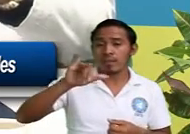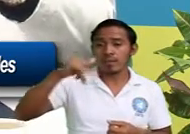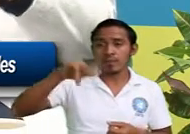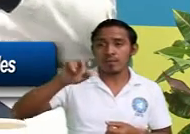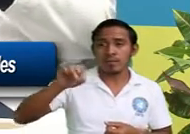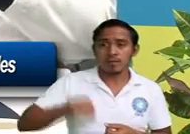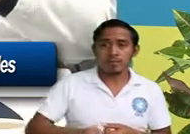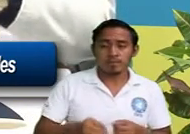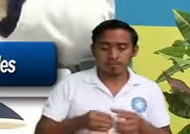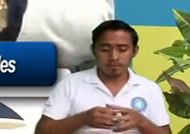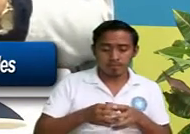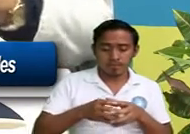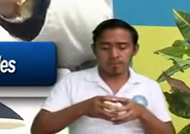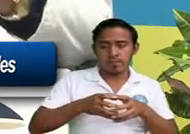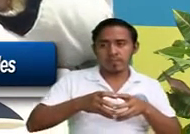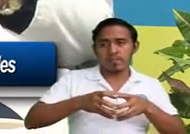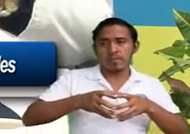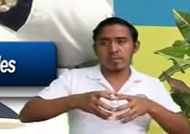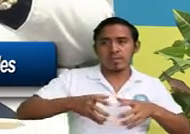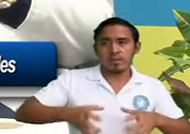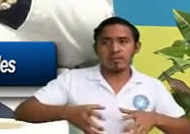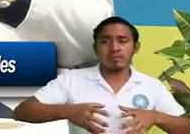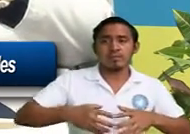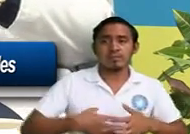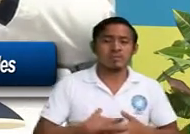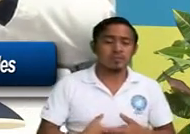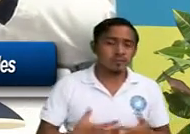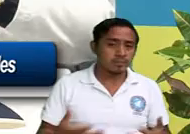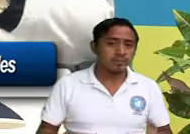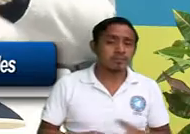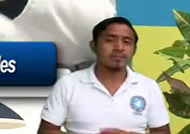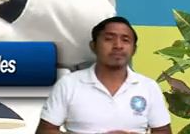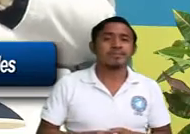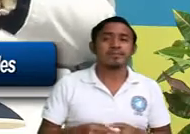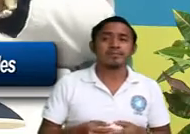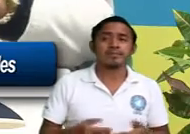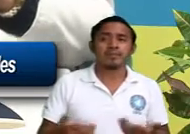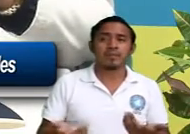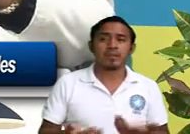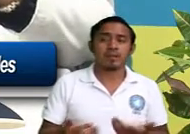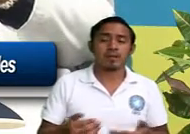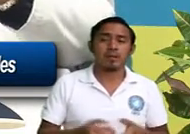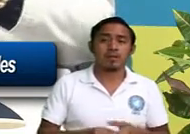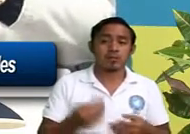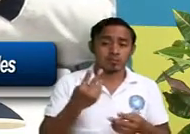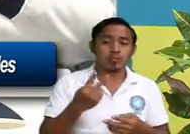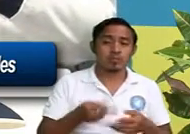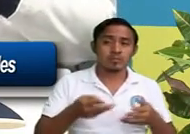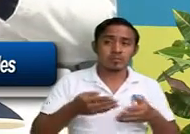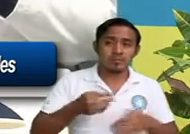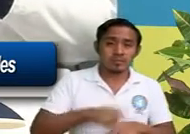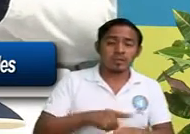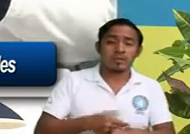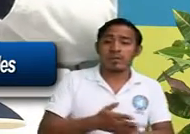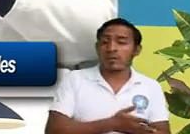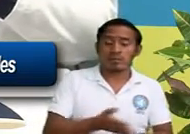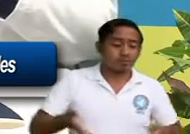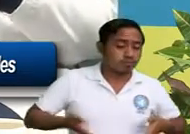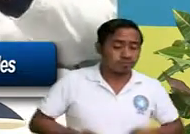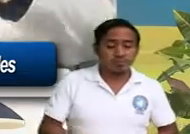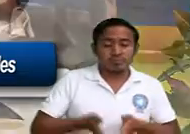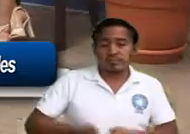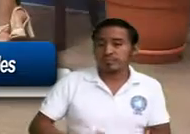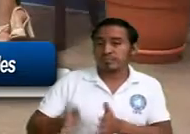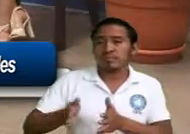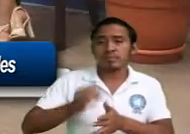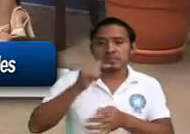hace que el útero se abra en el cuellito de su matriz, y entonces el niño los fetos puedan nacer de forma prematura. Estas